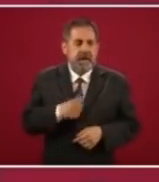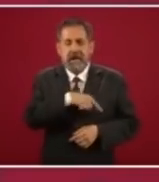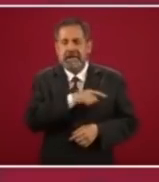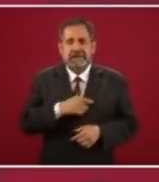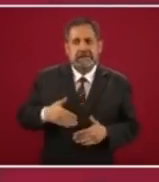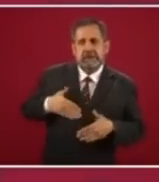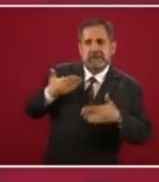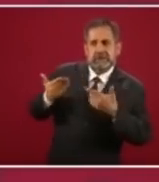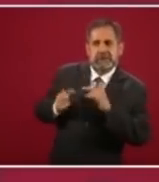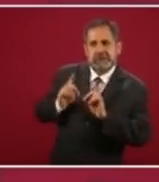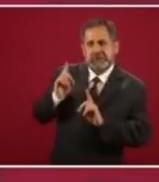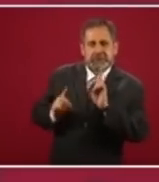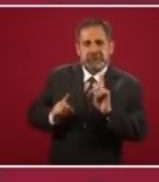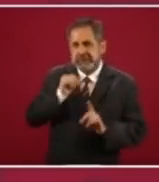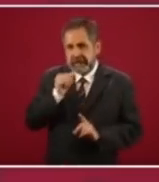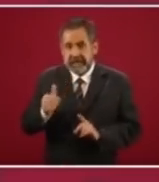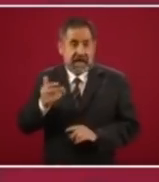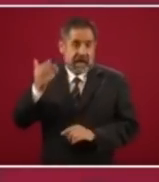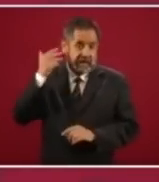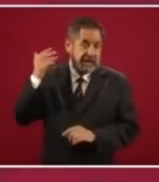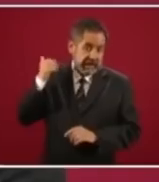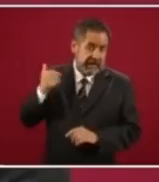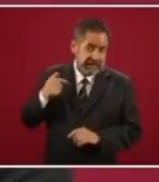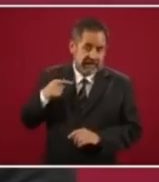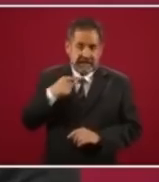desconfianza, y siempre